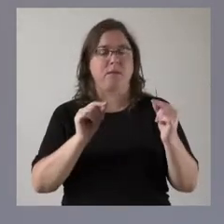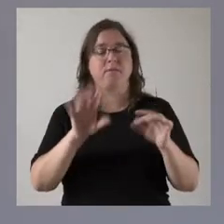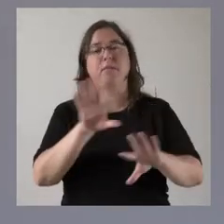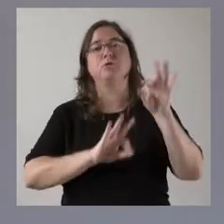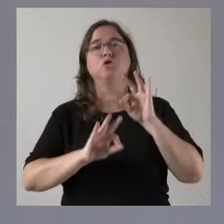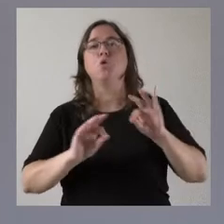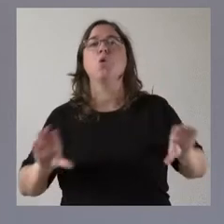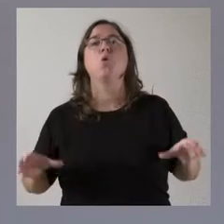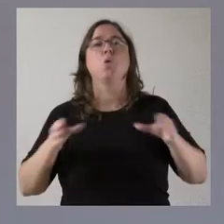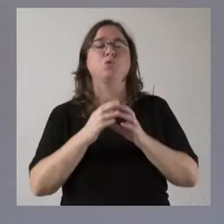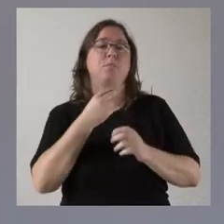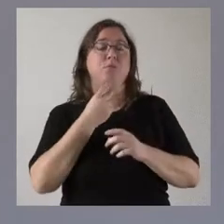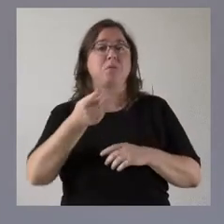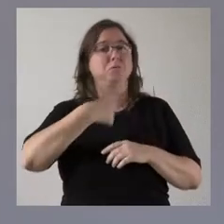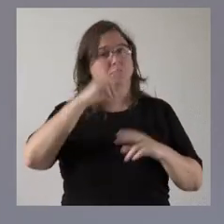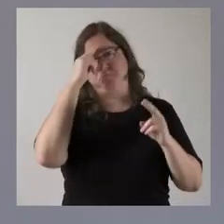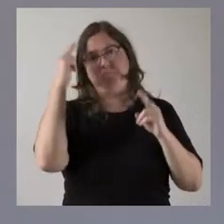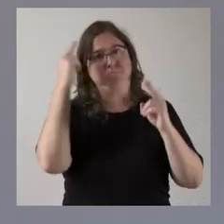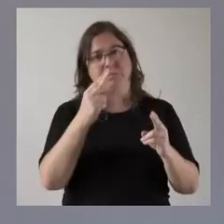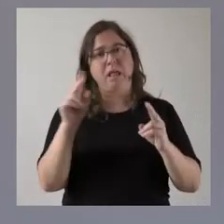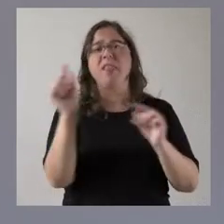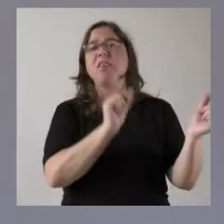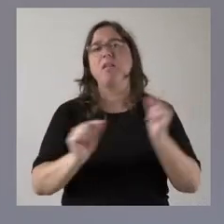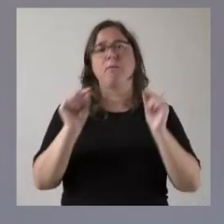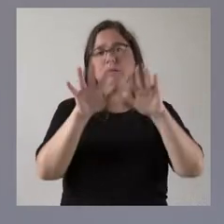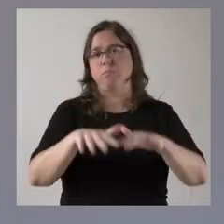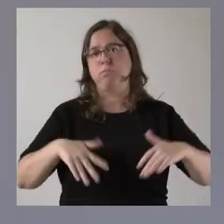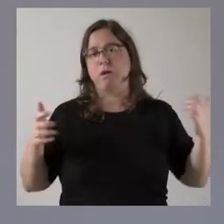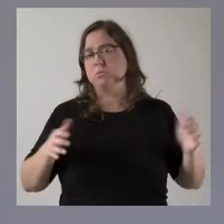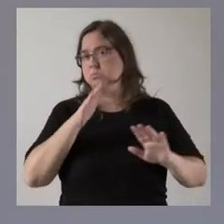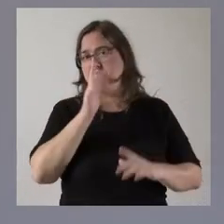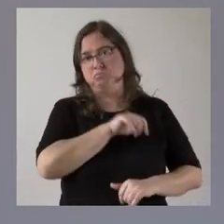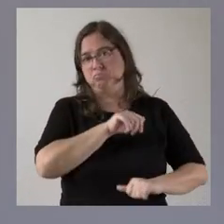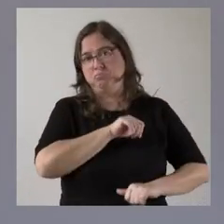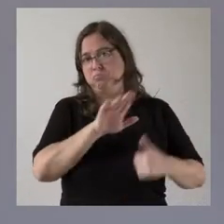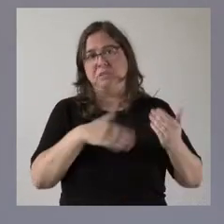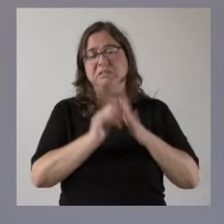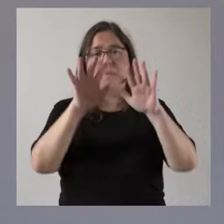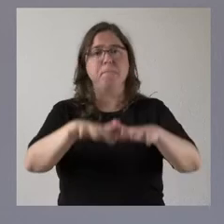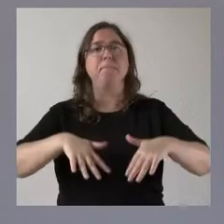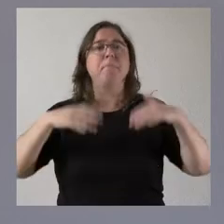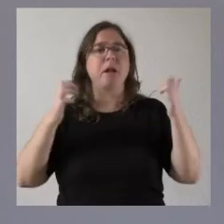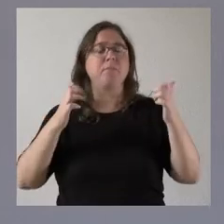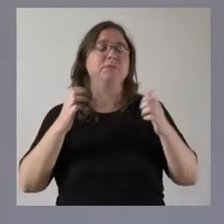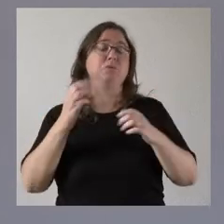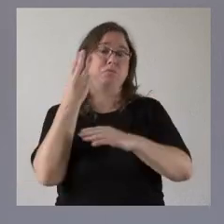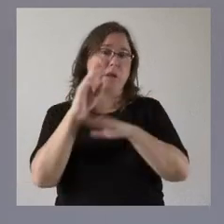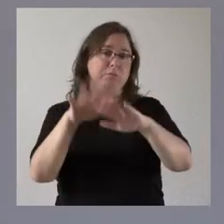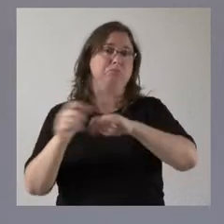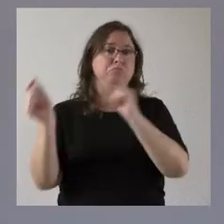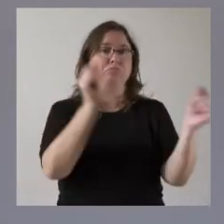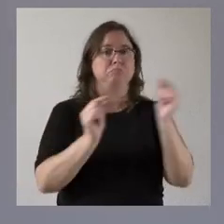para el próximo pleno y nosotros somos respetuosos con el debate parlamentario y por tanto vamos a dejar que sea el parlamento de Castilla y león quien lo debate